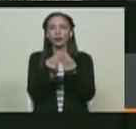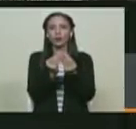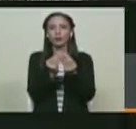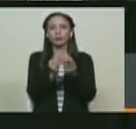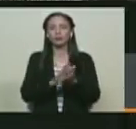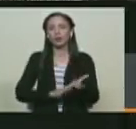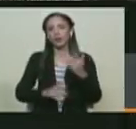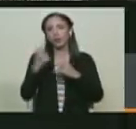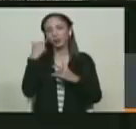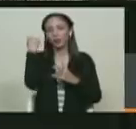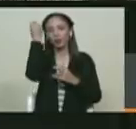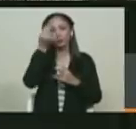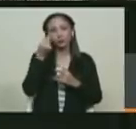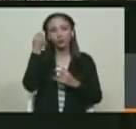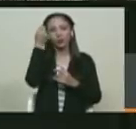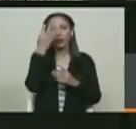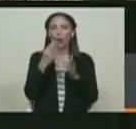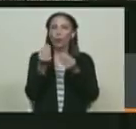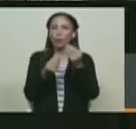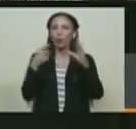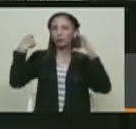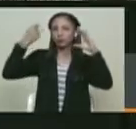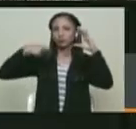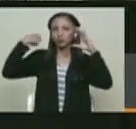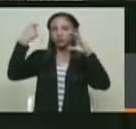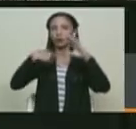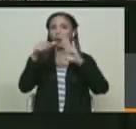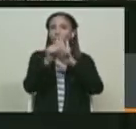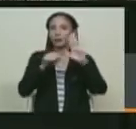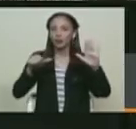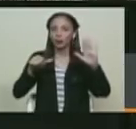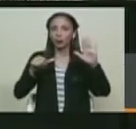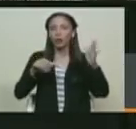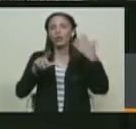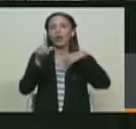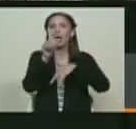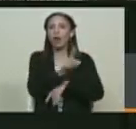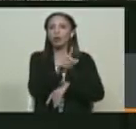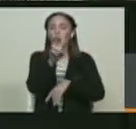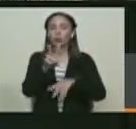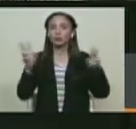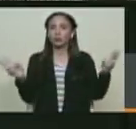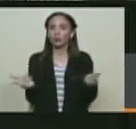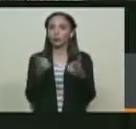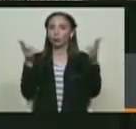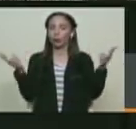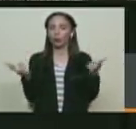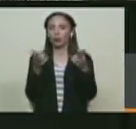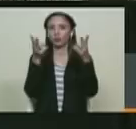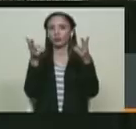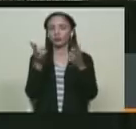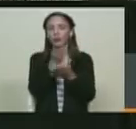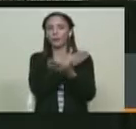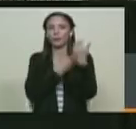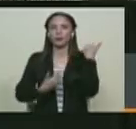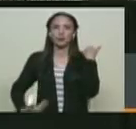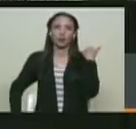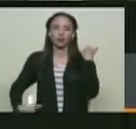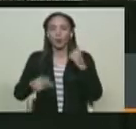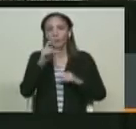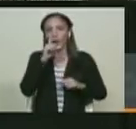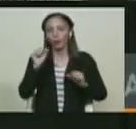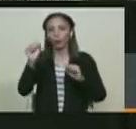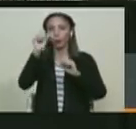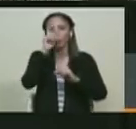desde el punto de vista audiovisual el artículo de las 12 victorias del presidente Maduro en